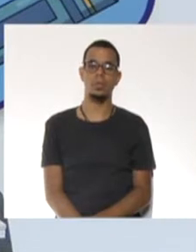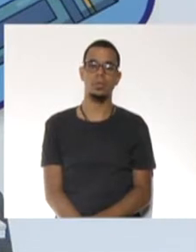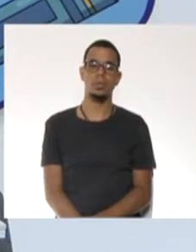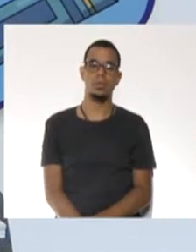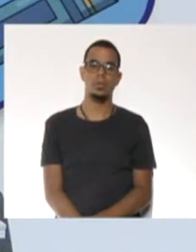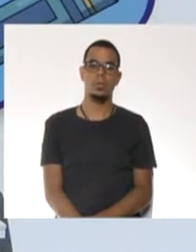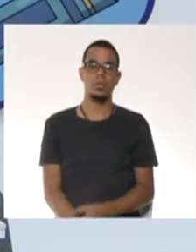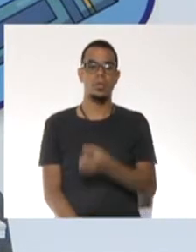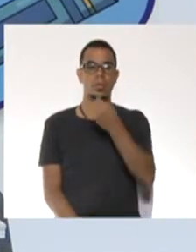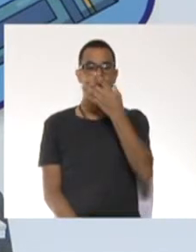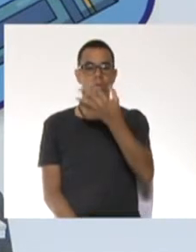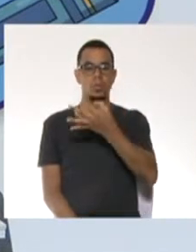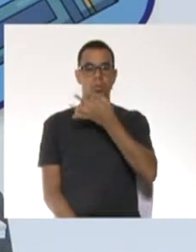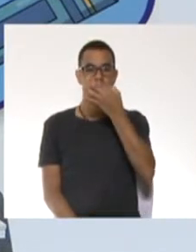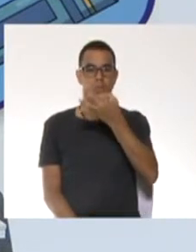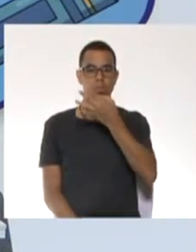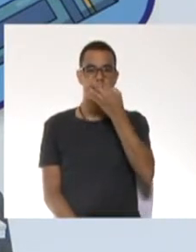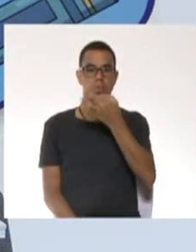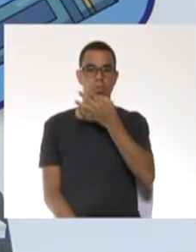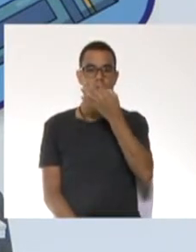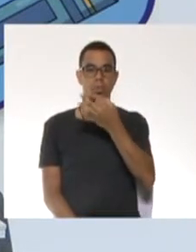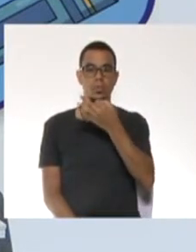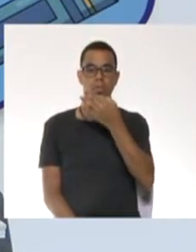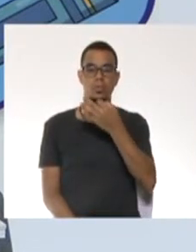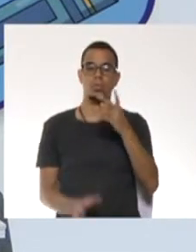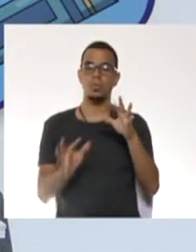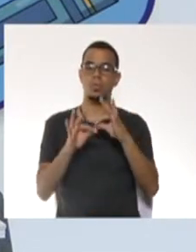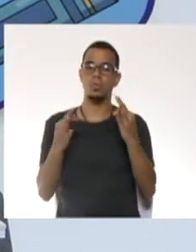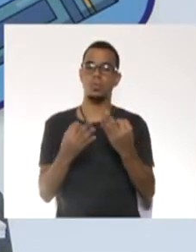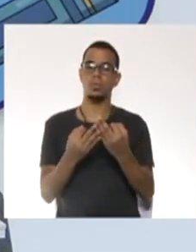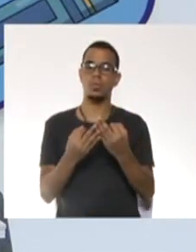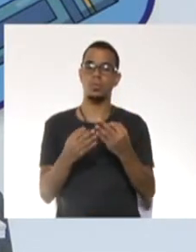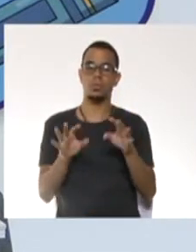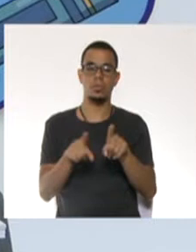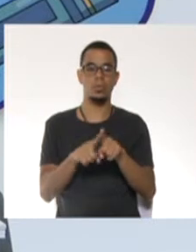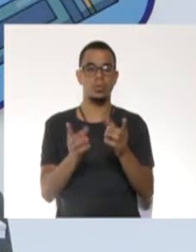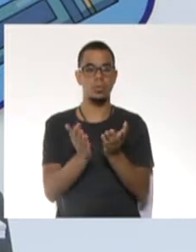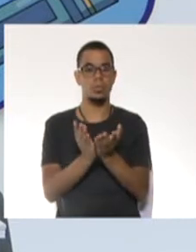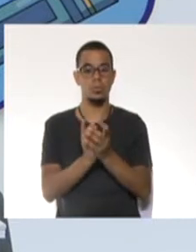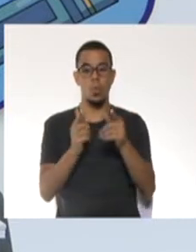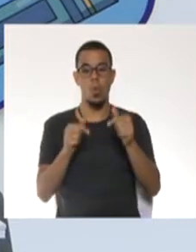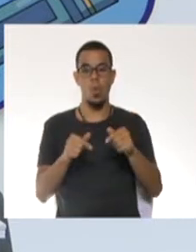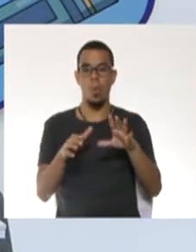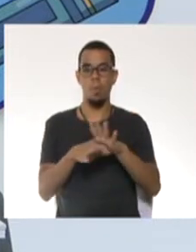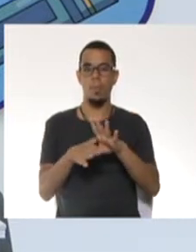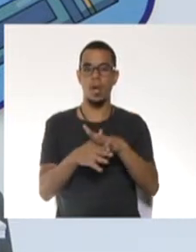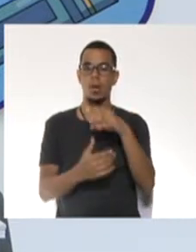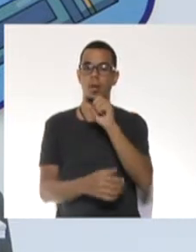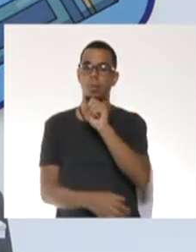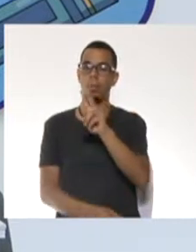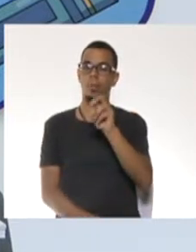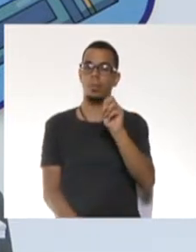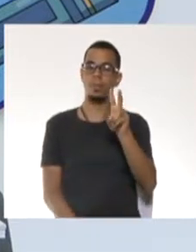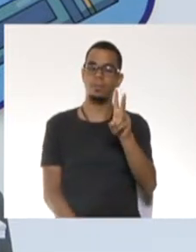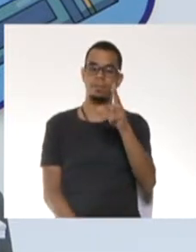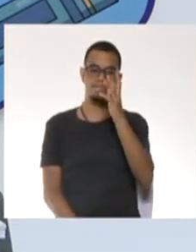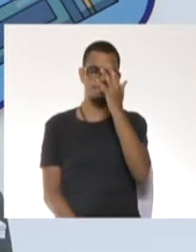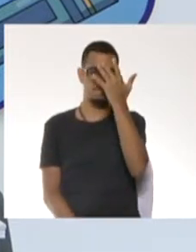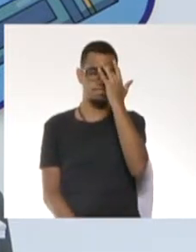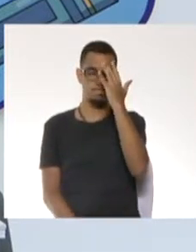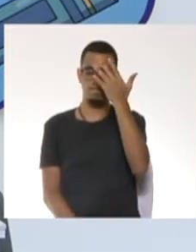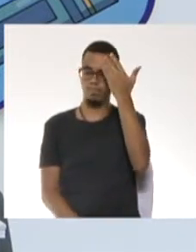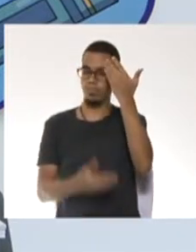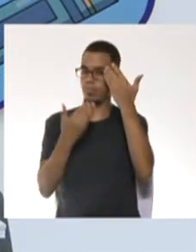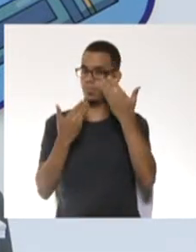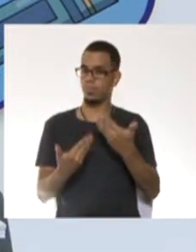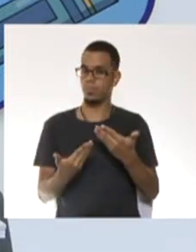Buenas tardes, Venezuela. Bienvenido a su programa Cada Familia, una escuela. Hoy, martes 22 de febrero, quienes habla, como